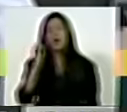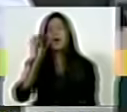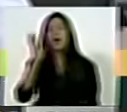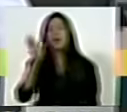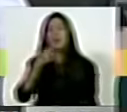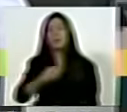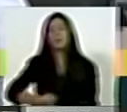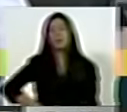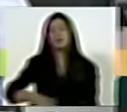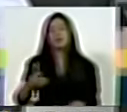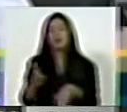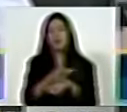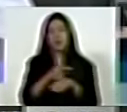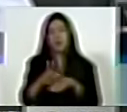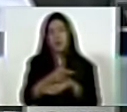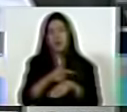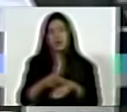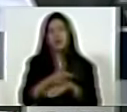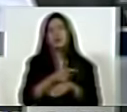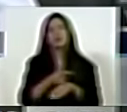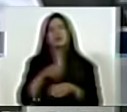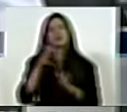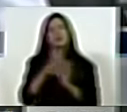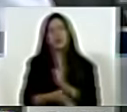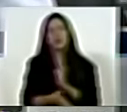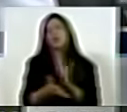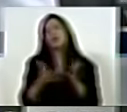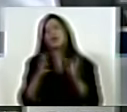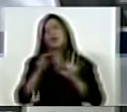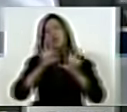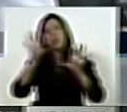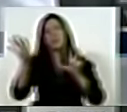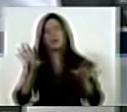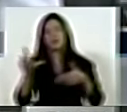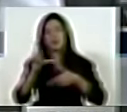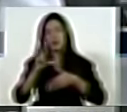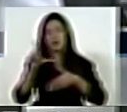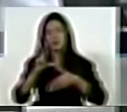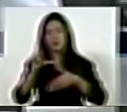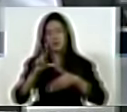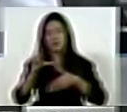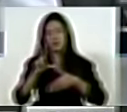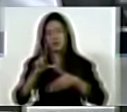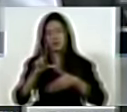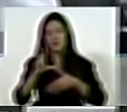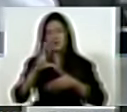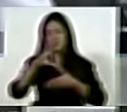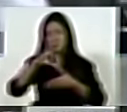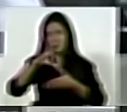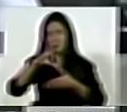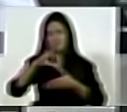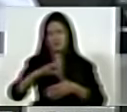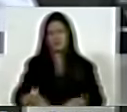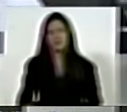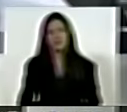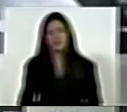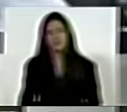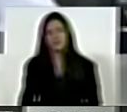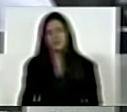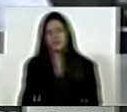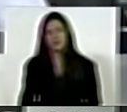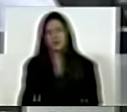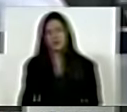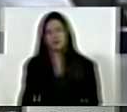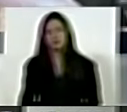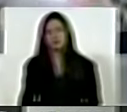de Estado y de gobierno de la Comunidad de Estados Latinoamericanos y Caribeños, la CELAC. Y en